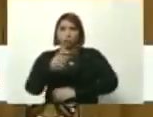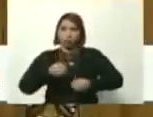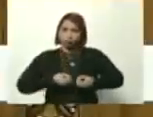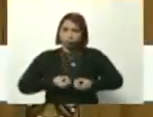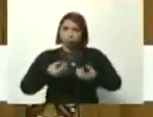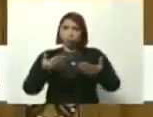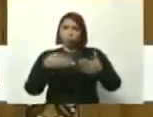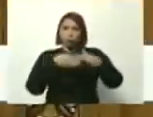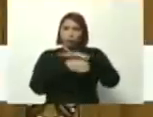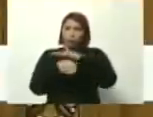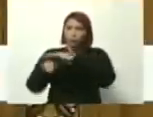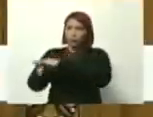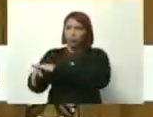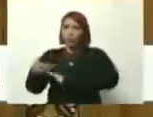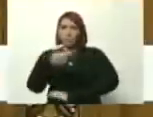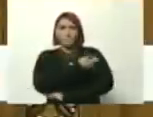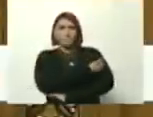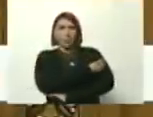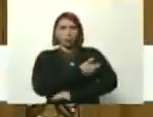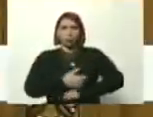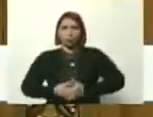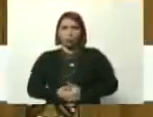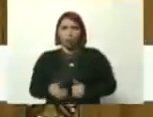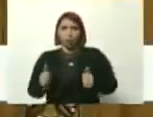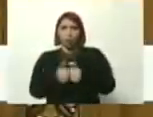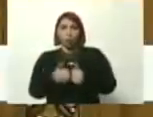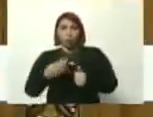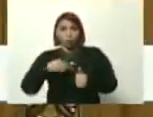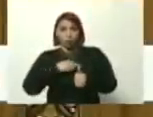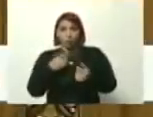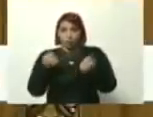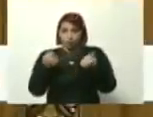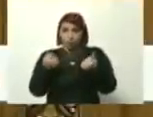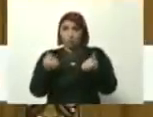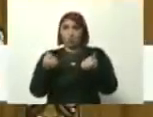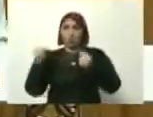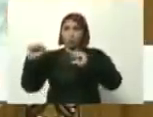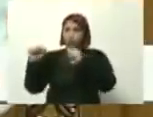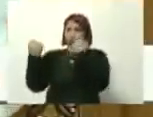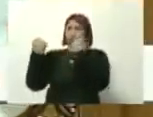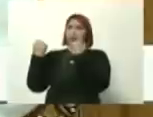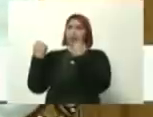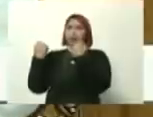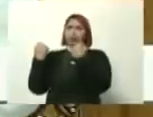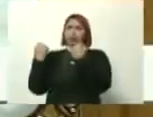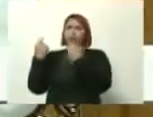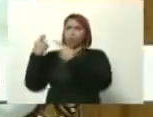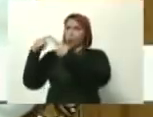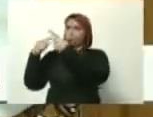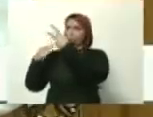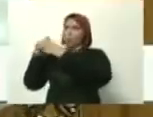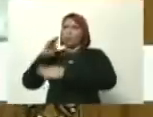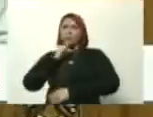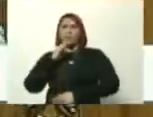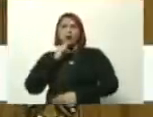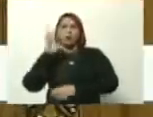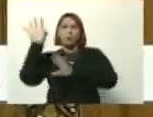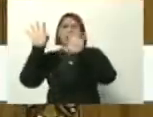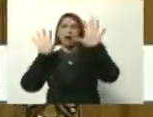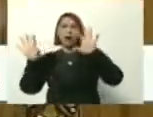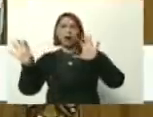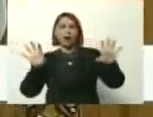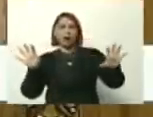el acceso a las vacunas. Con nuestros dineros líquidos bloqueados en bancos de Occidente,